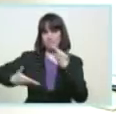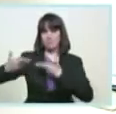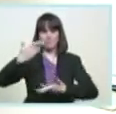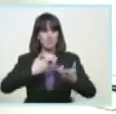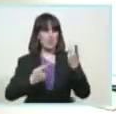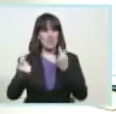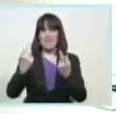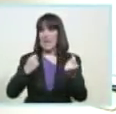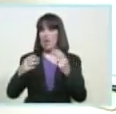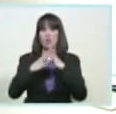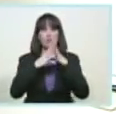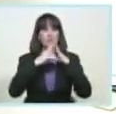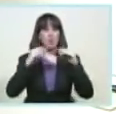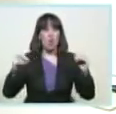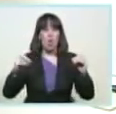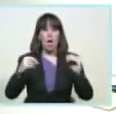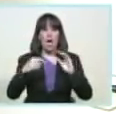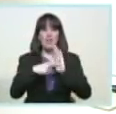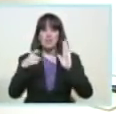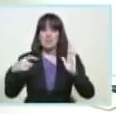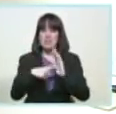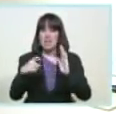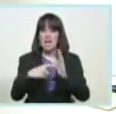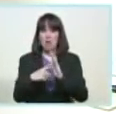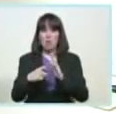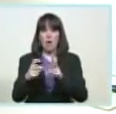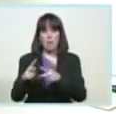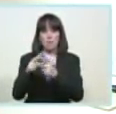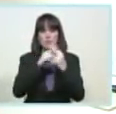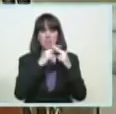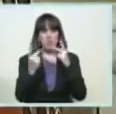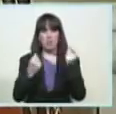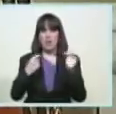renegociación de toda la deuda externa de venezuela